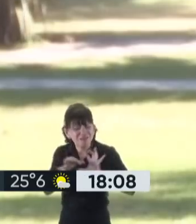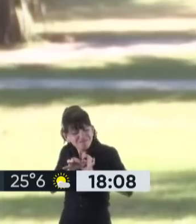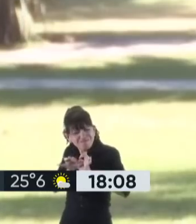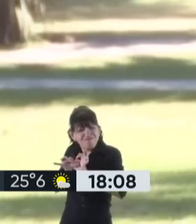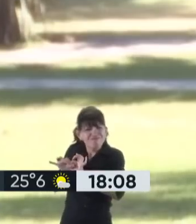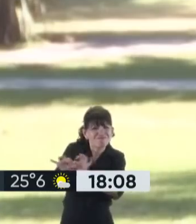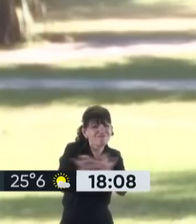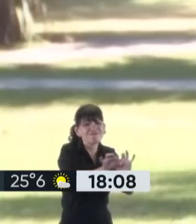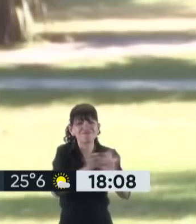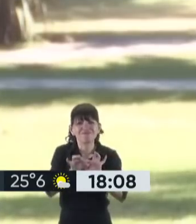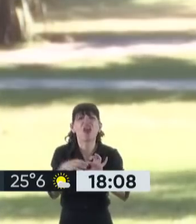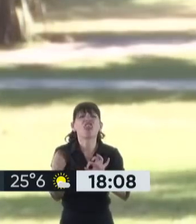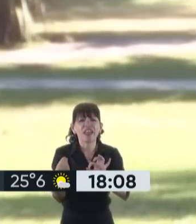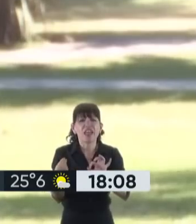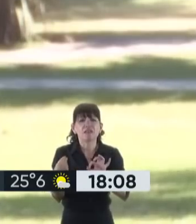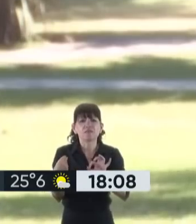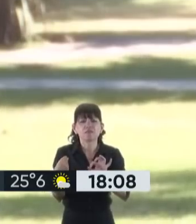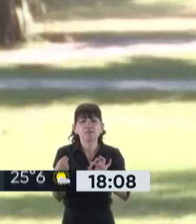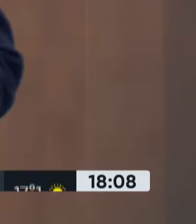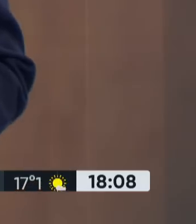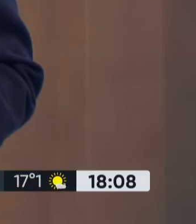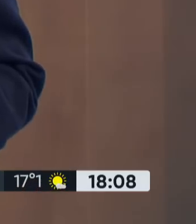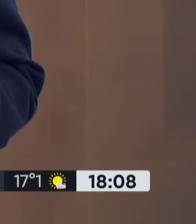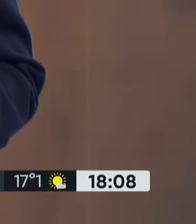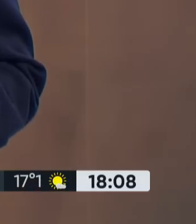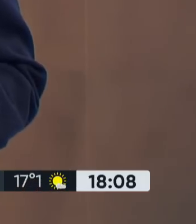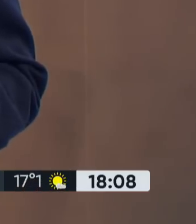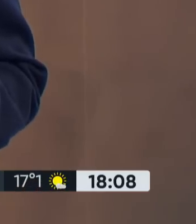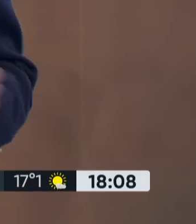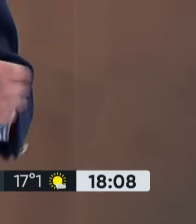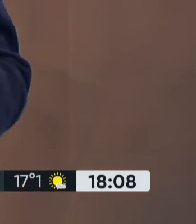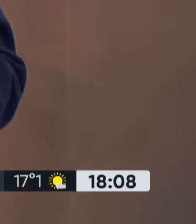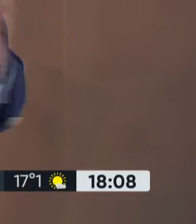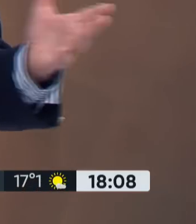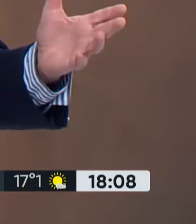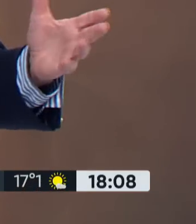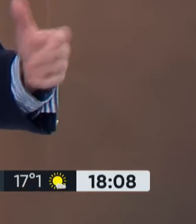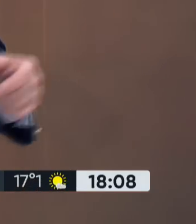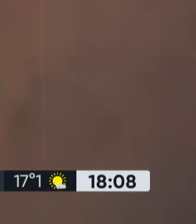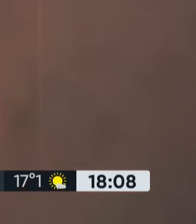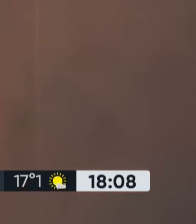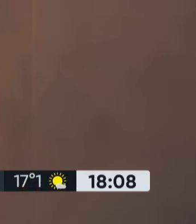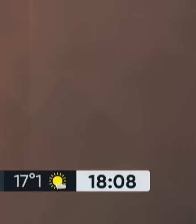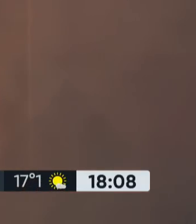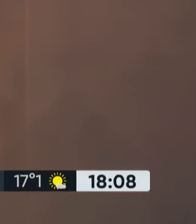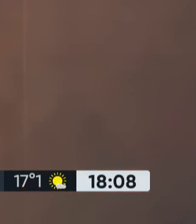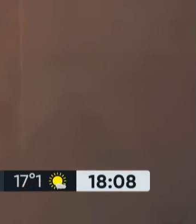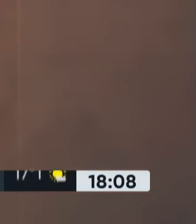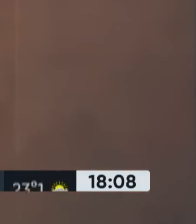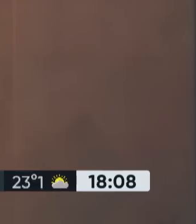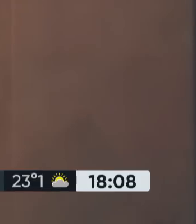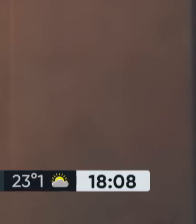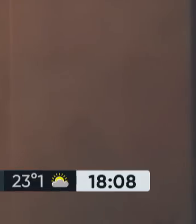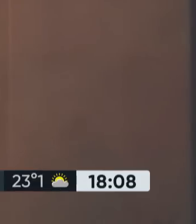unívoco en defensa de la democracia. Por supuesto, luego de lo expresado